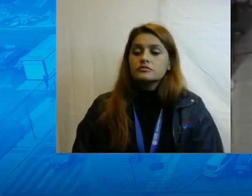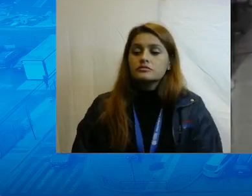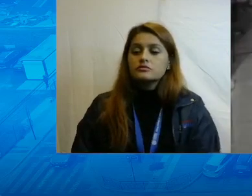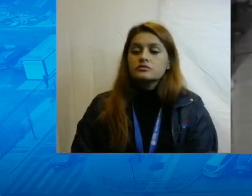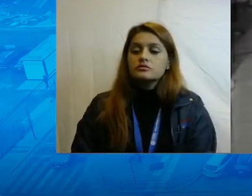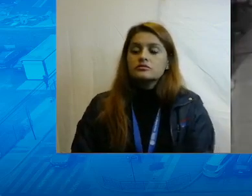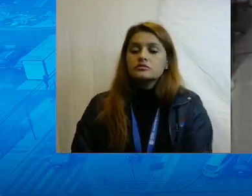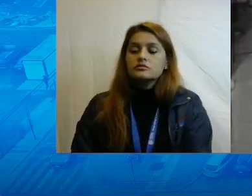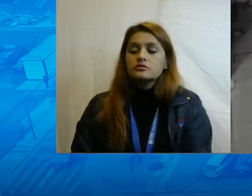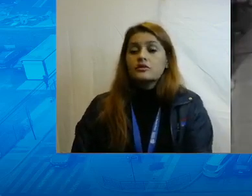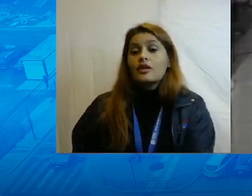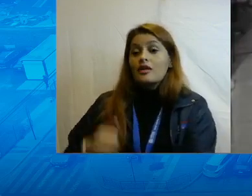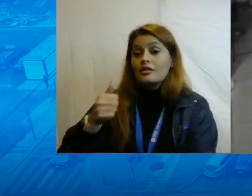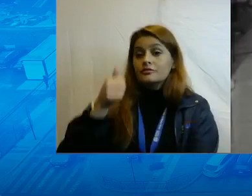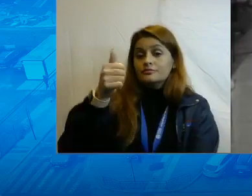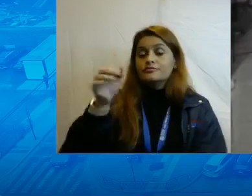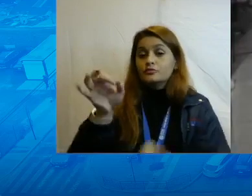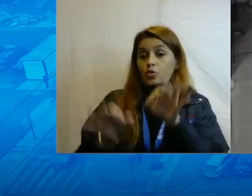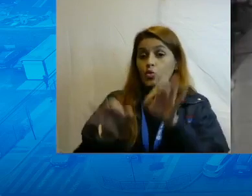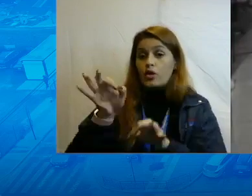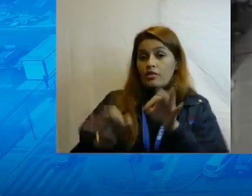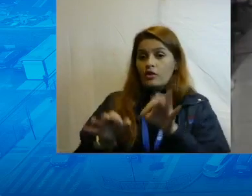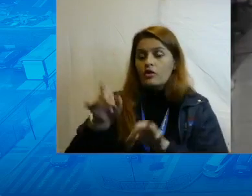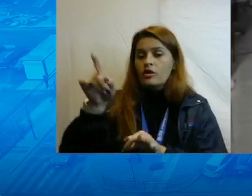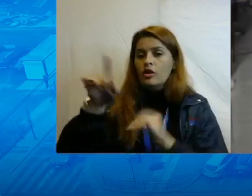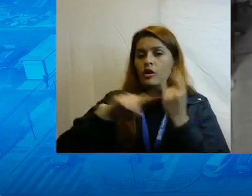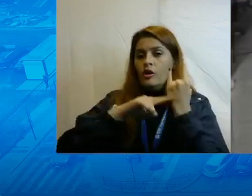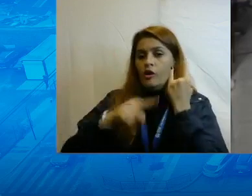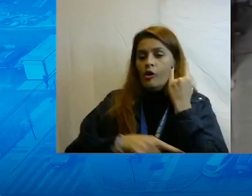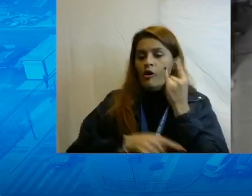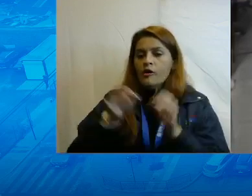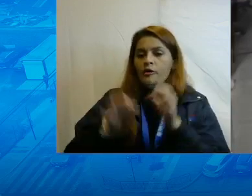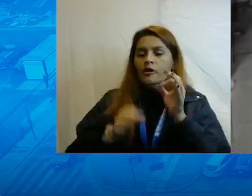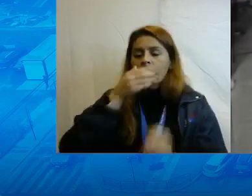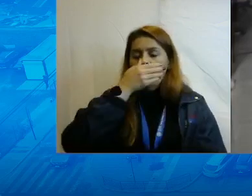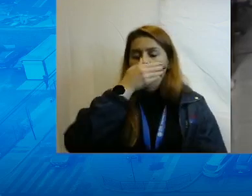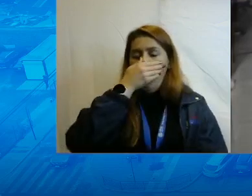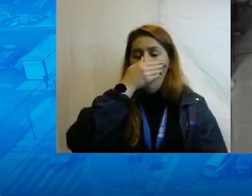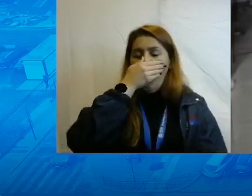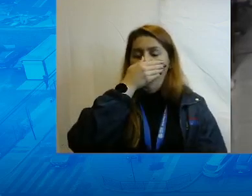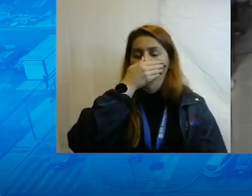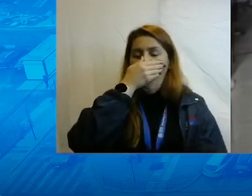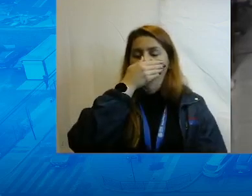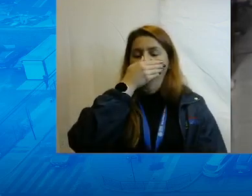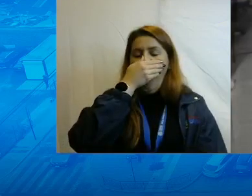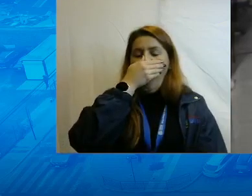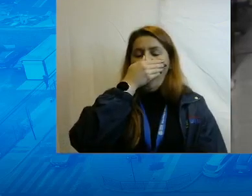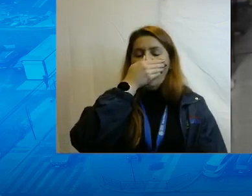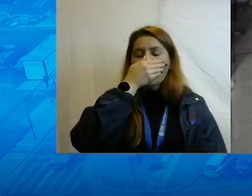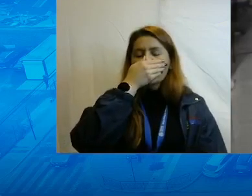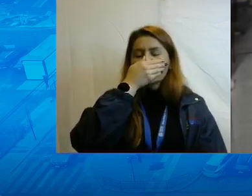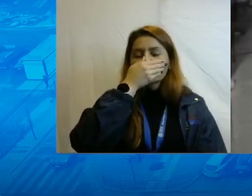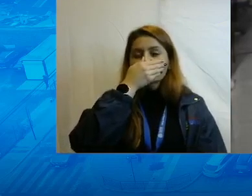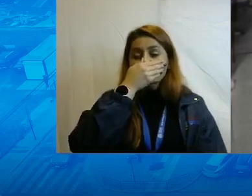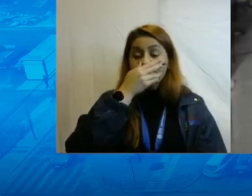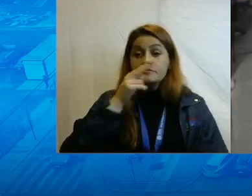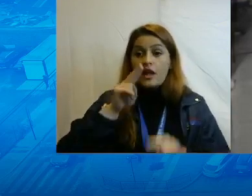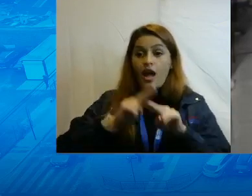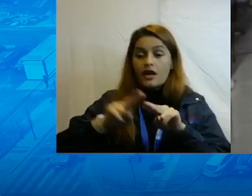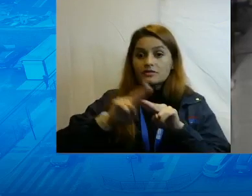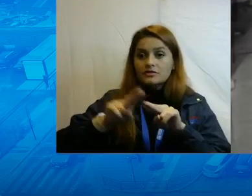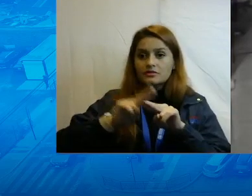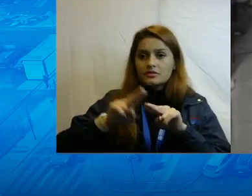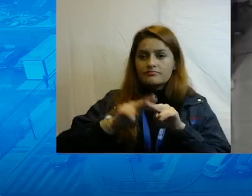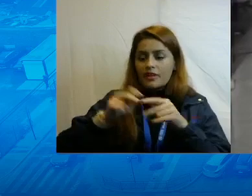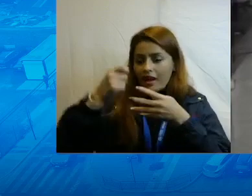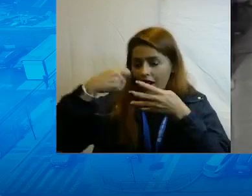la palabra al director jurídico para que nos comente el caso en particular y de todas formas también hacer una revisión